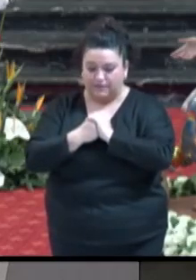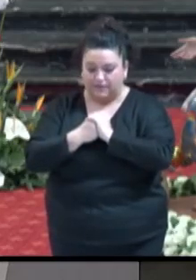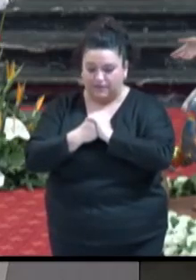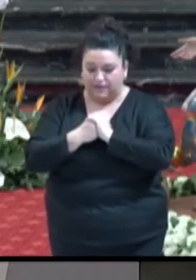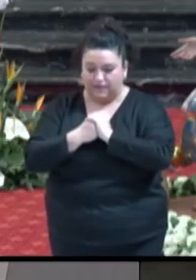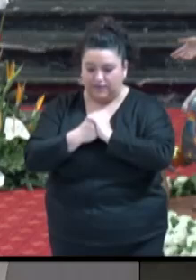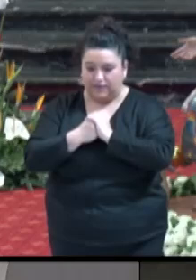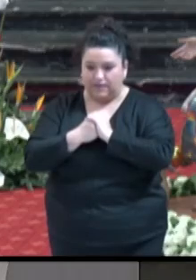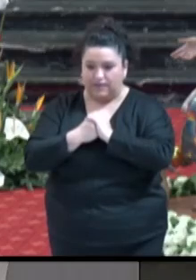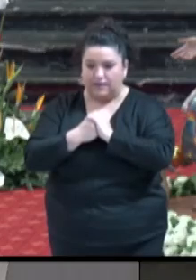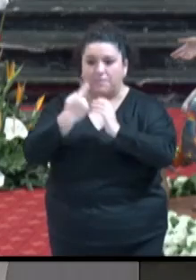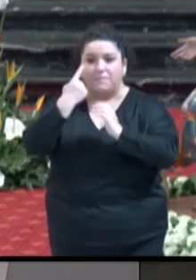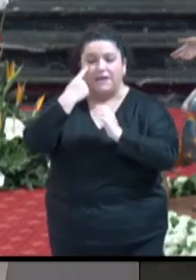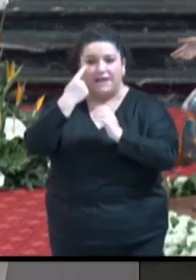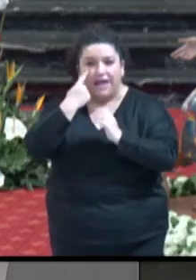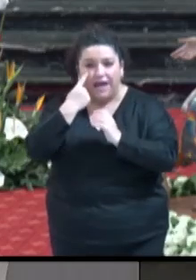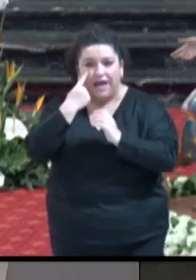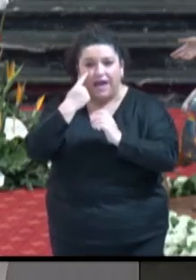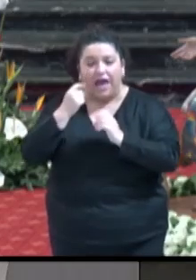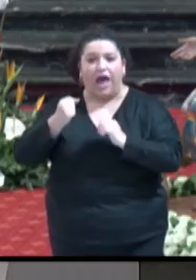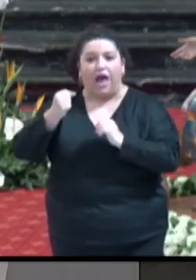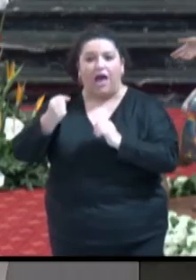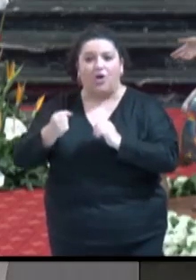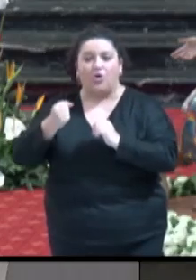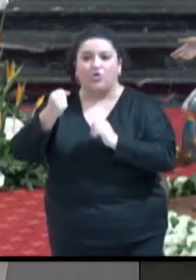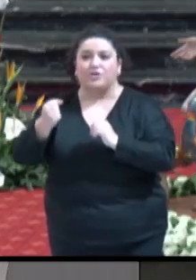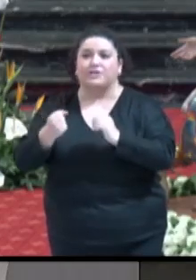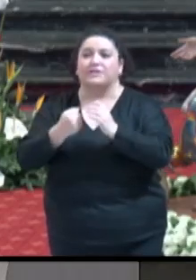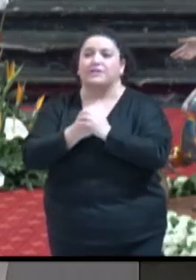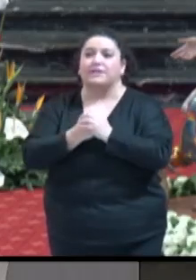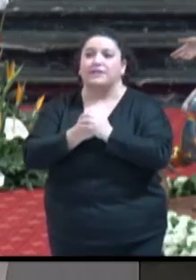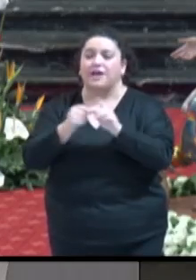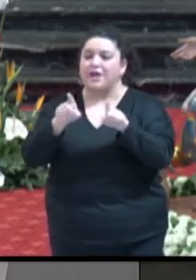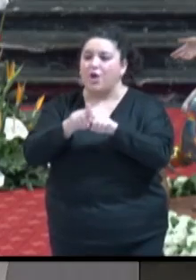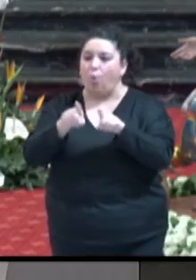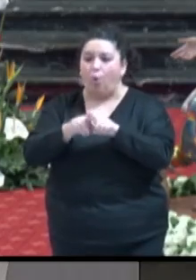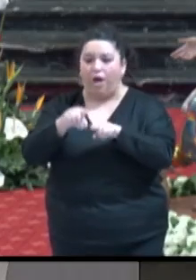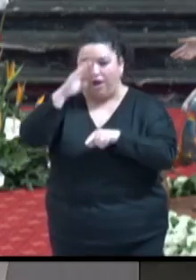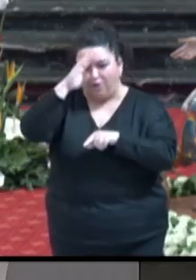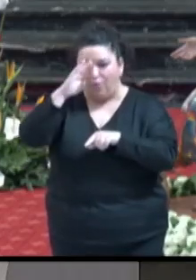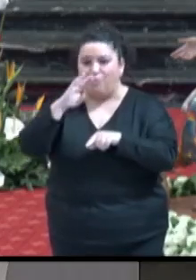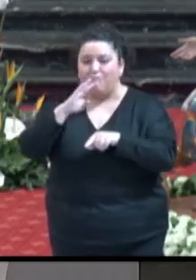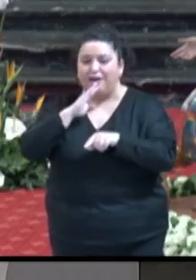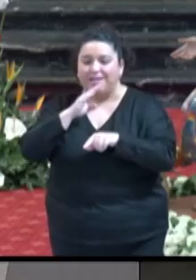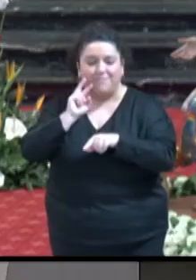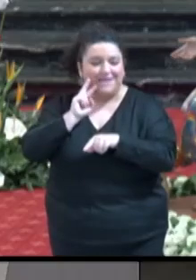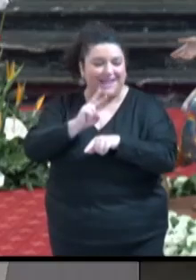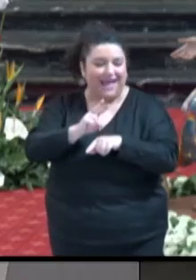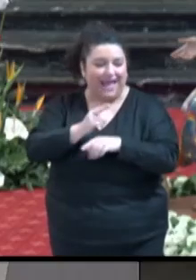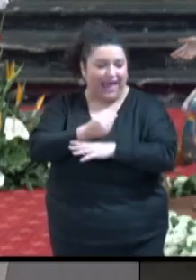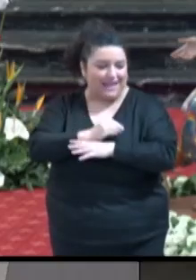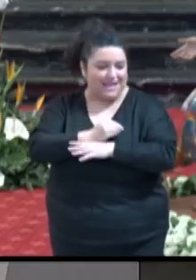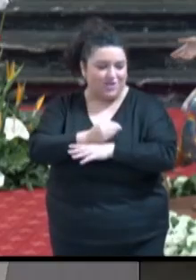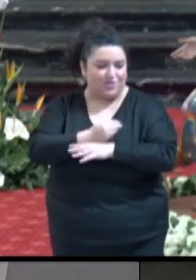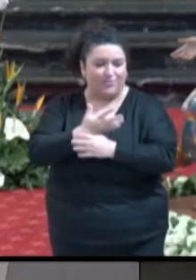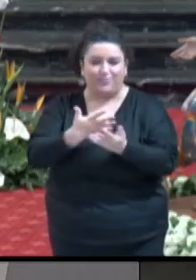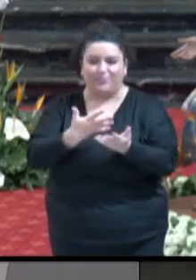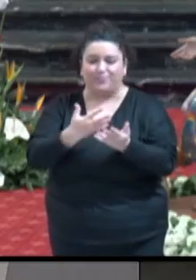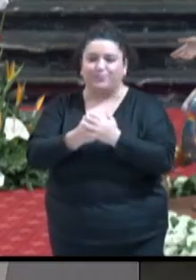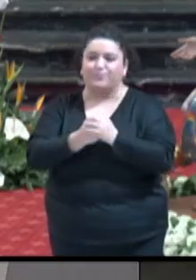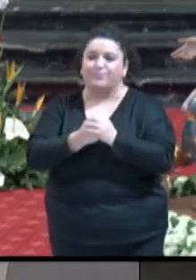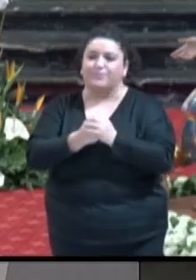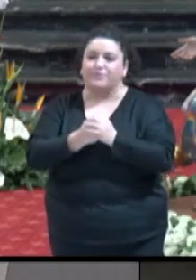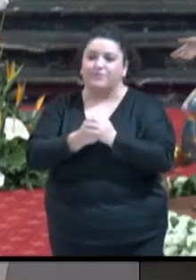mirar a José y hace las veces de Padre mirar al niño